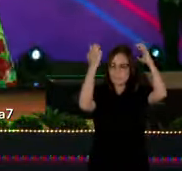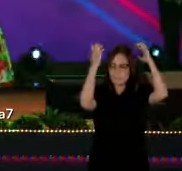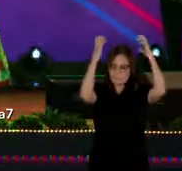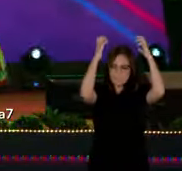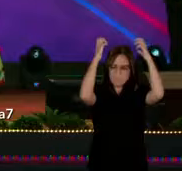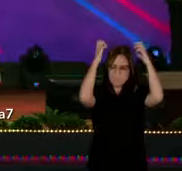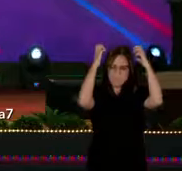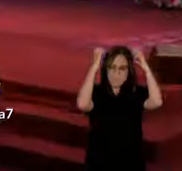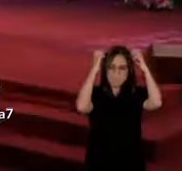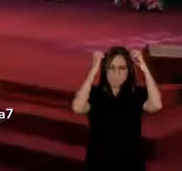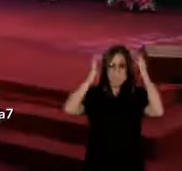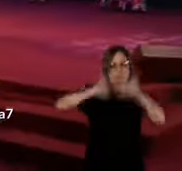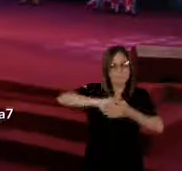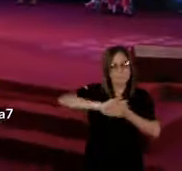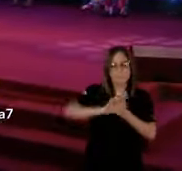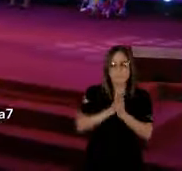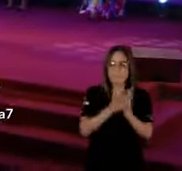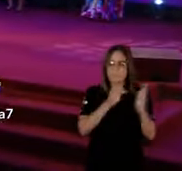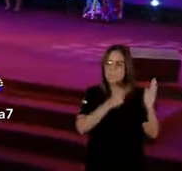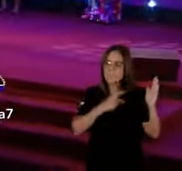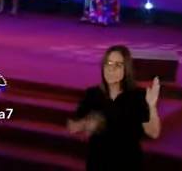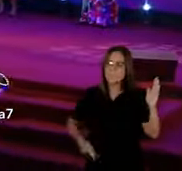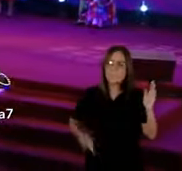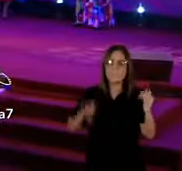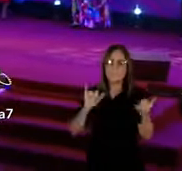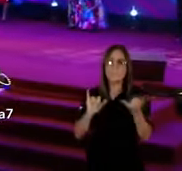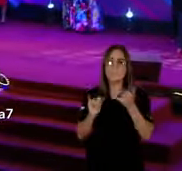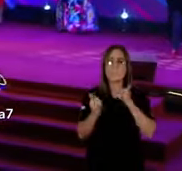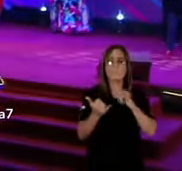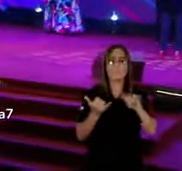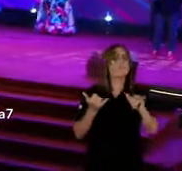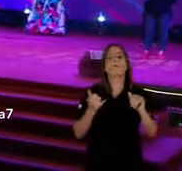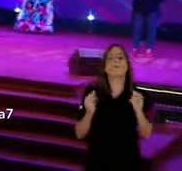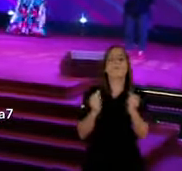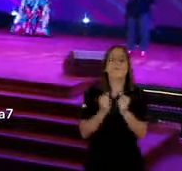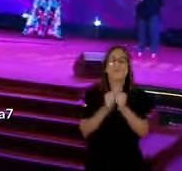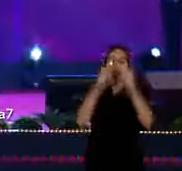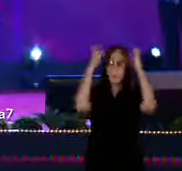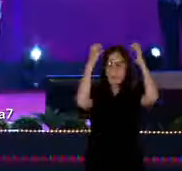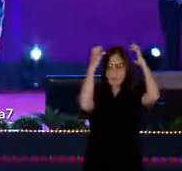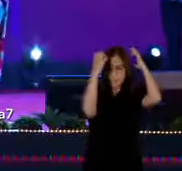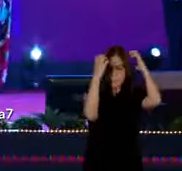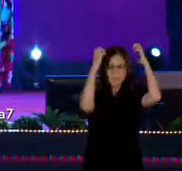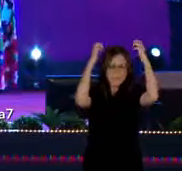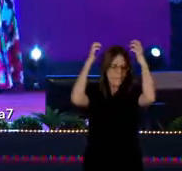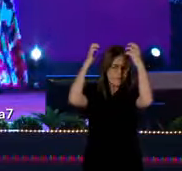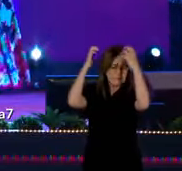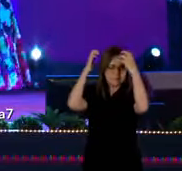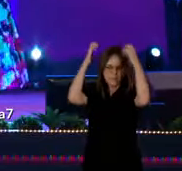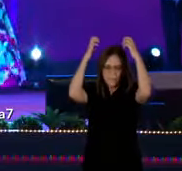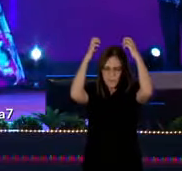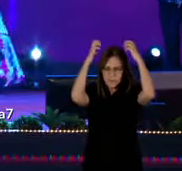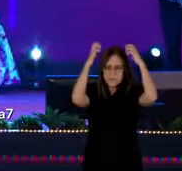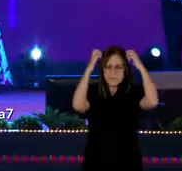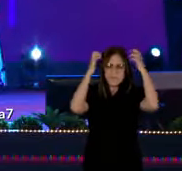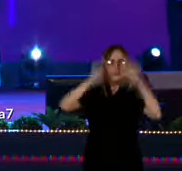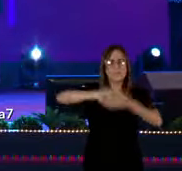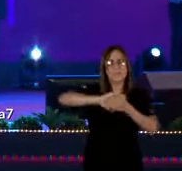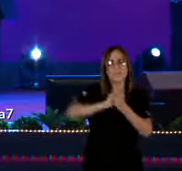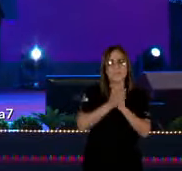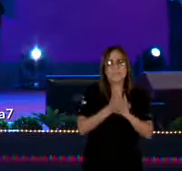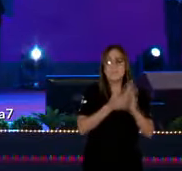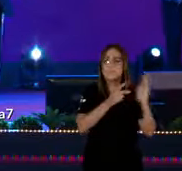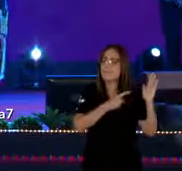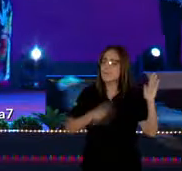de espinos te hiciste rey por siempre. con una corona de espinos, Él